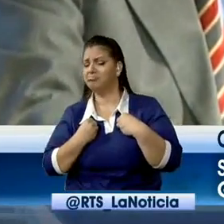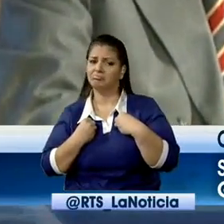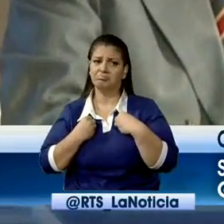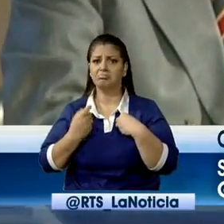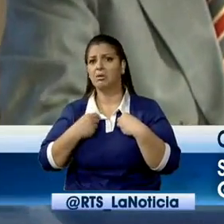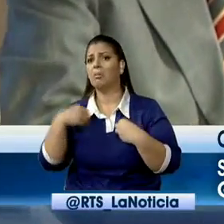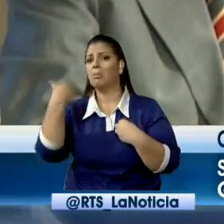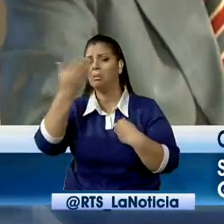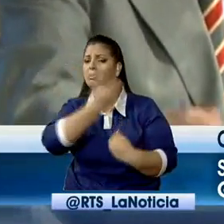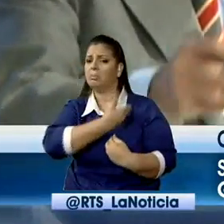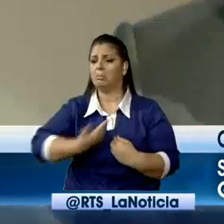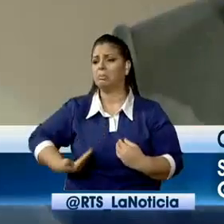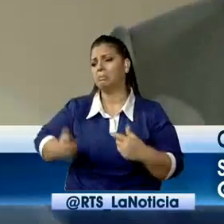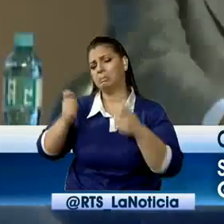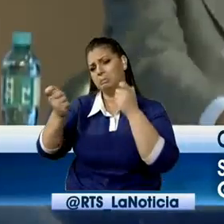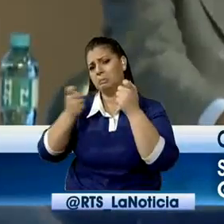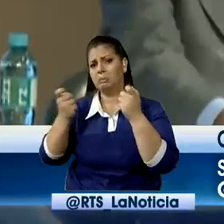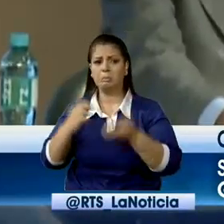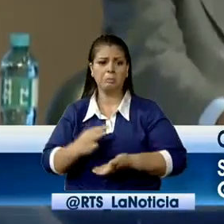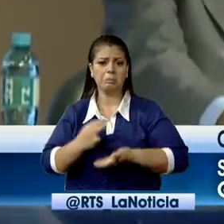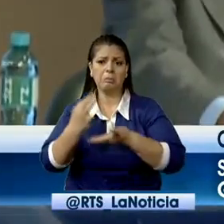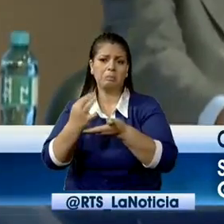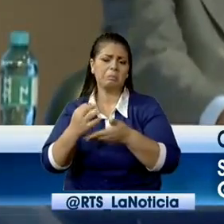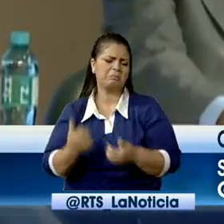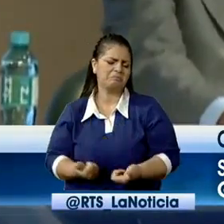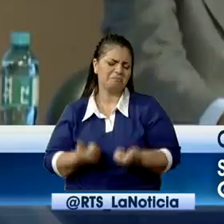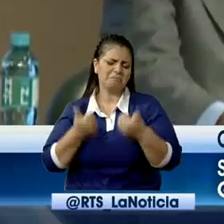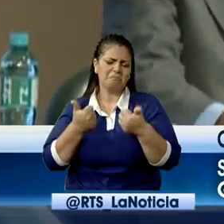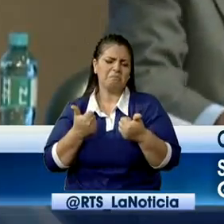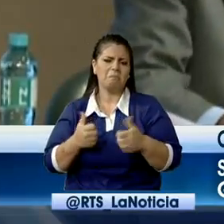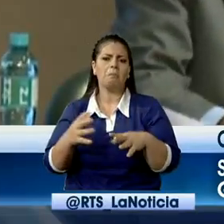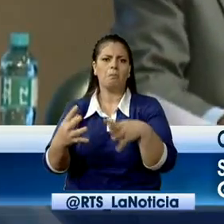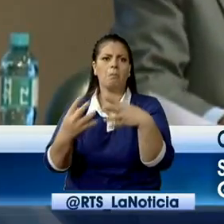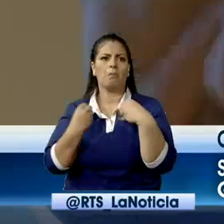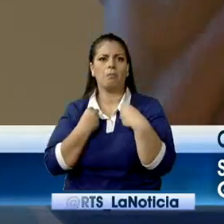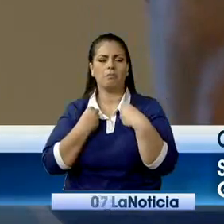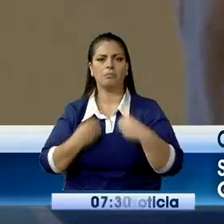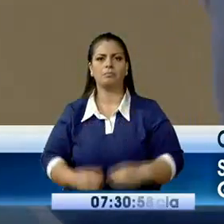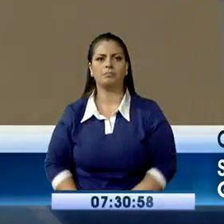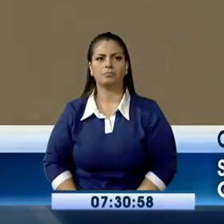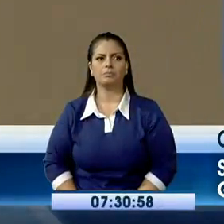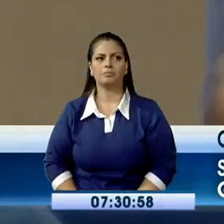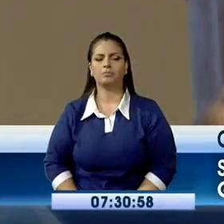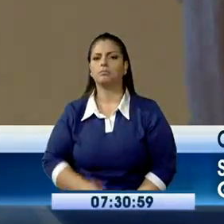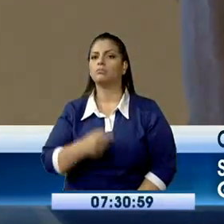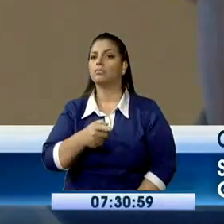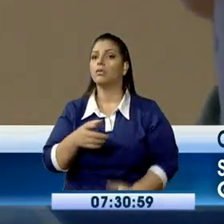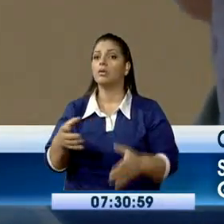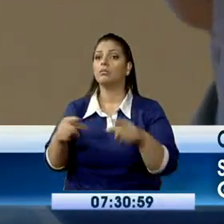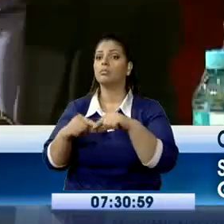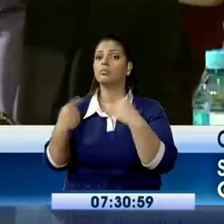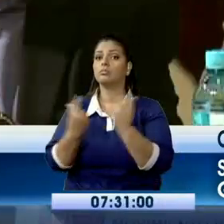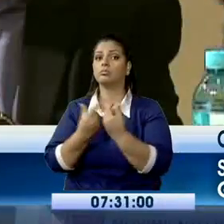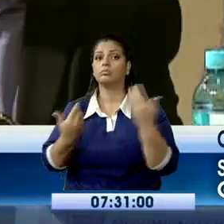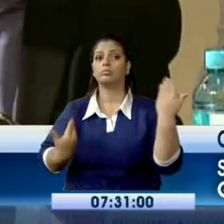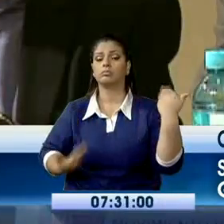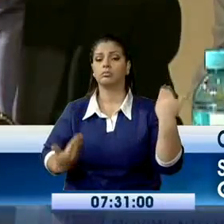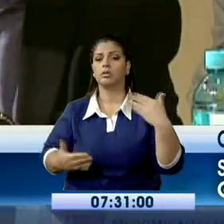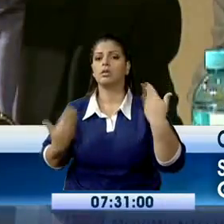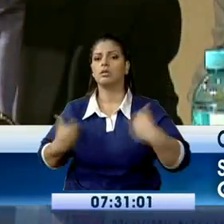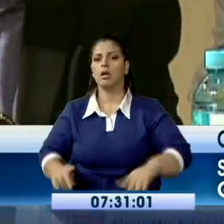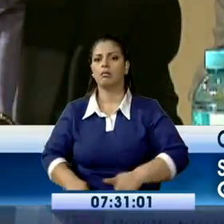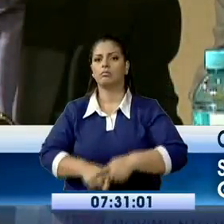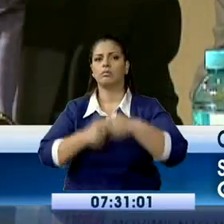González ratificó la necesidad de buscar la unidad en la oposición. El colectivo inició una jornada de diálogos con